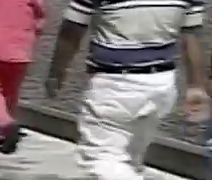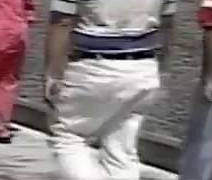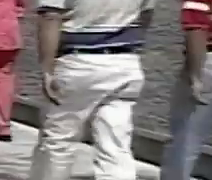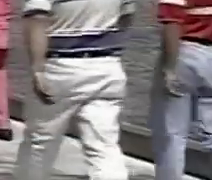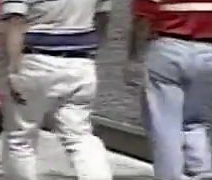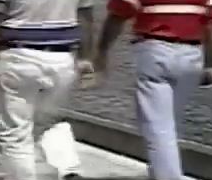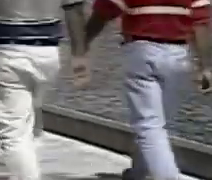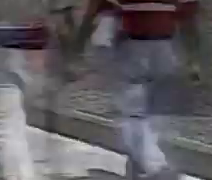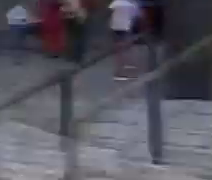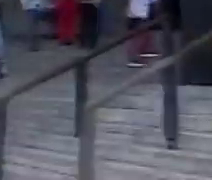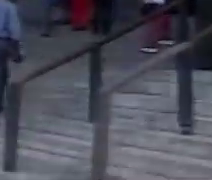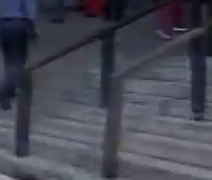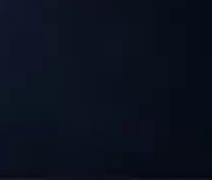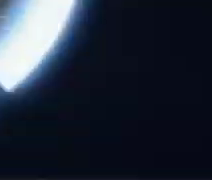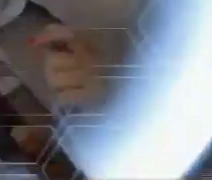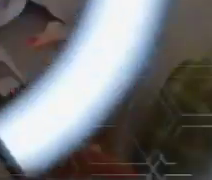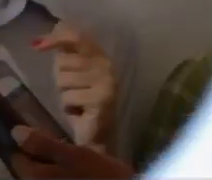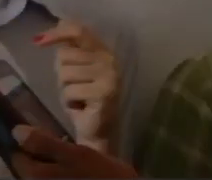Asamblea Nacional.